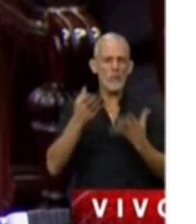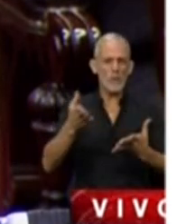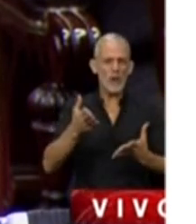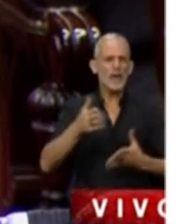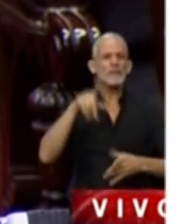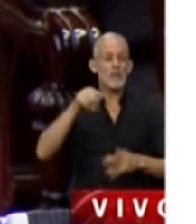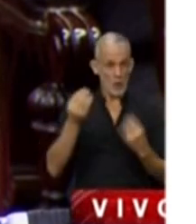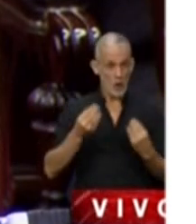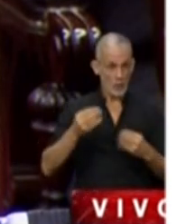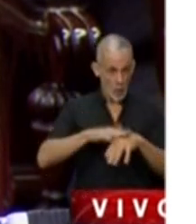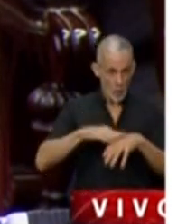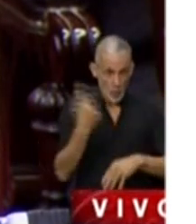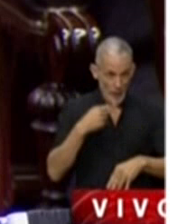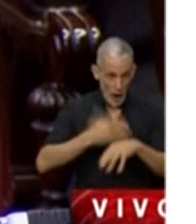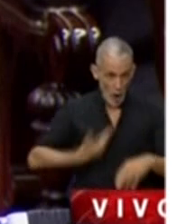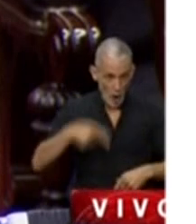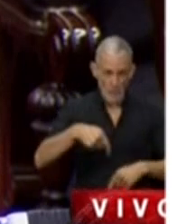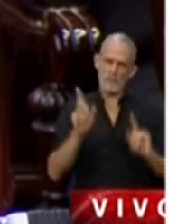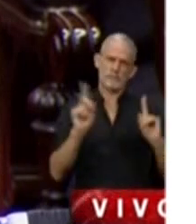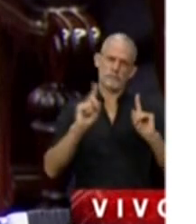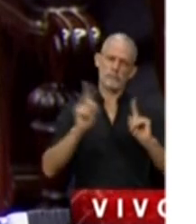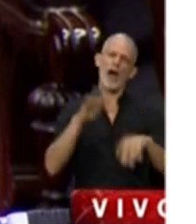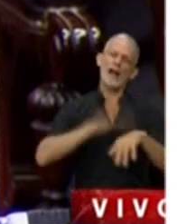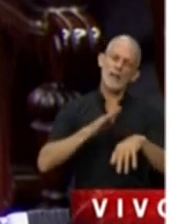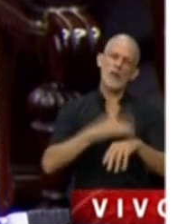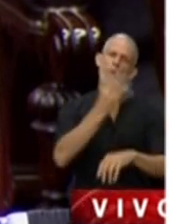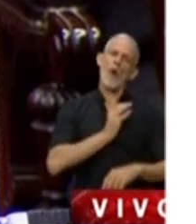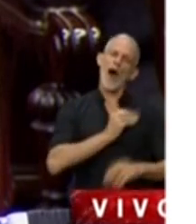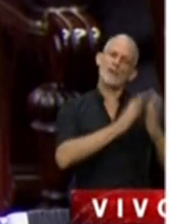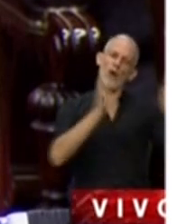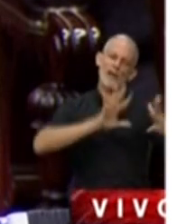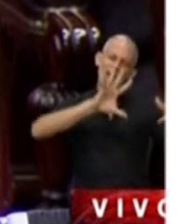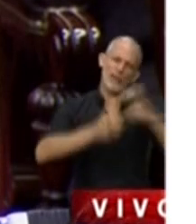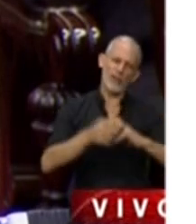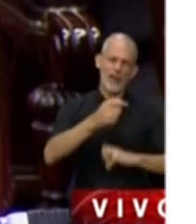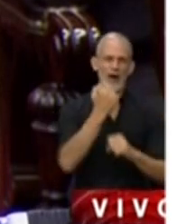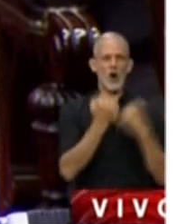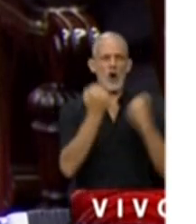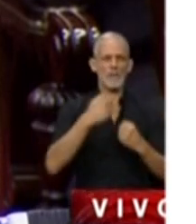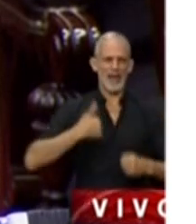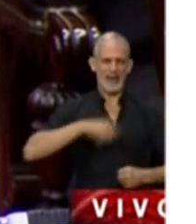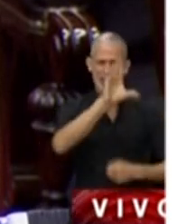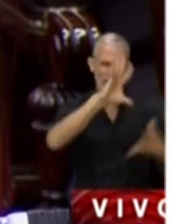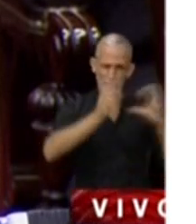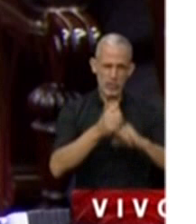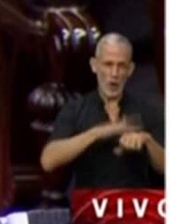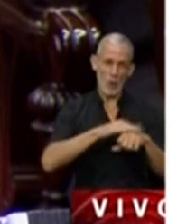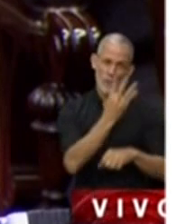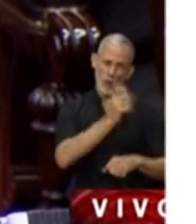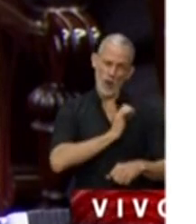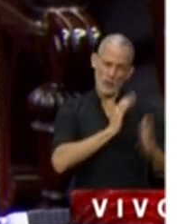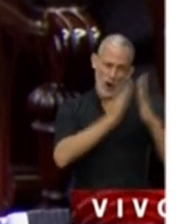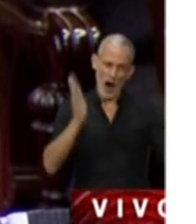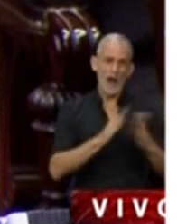a ver de vuelta respecto de lo primero por supuesto este es el tema más urgente que tiene la argentina pero obviamente que no